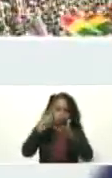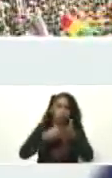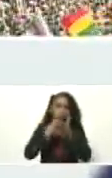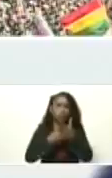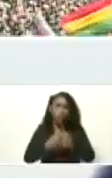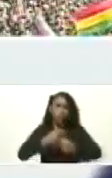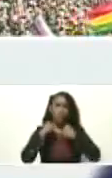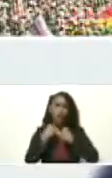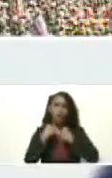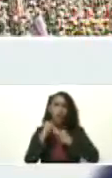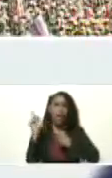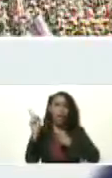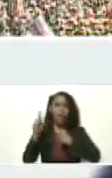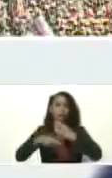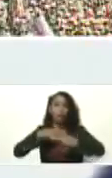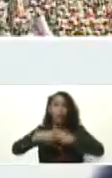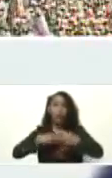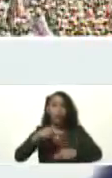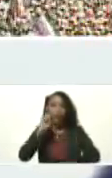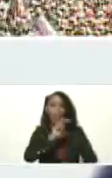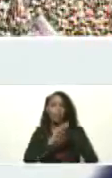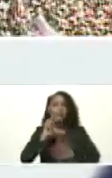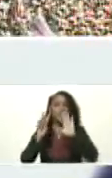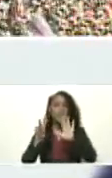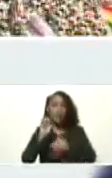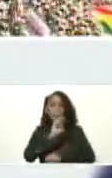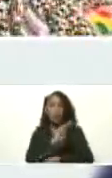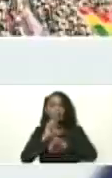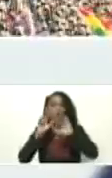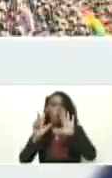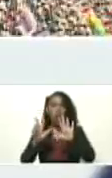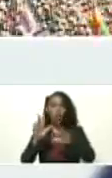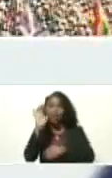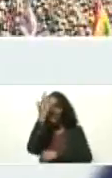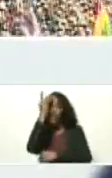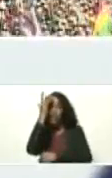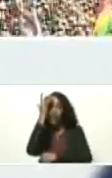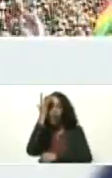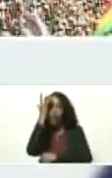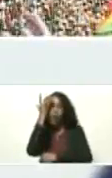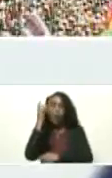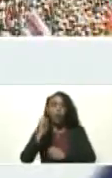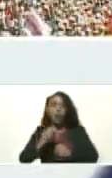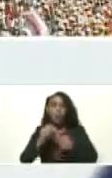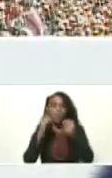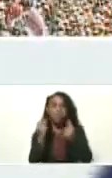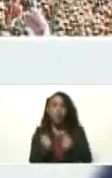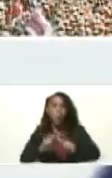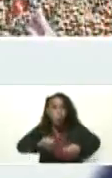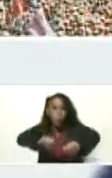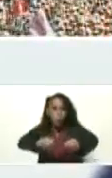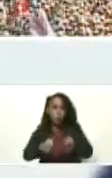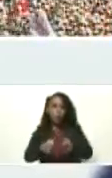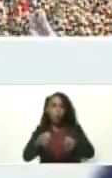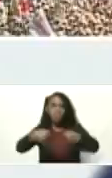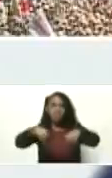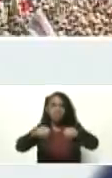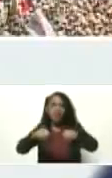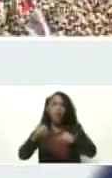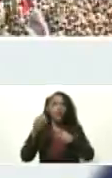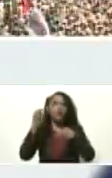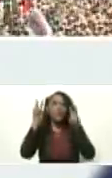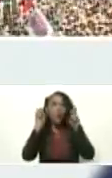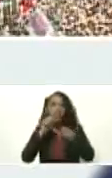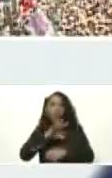Esa revolución del 27 y 28 de febrero prendió los motores de la nueva historia